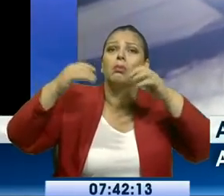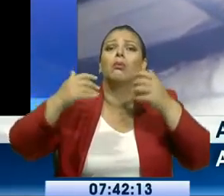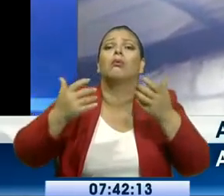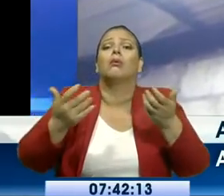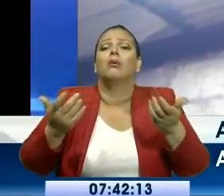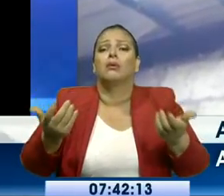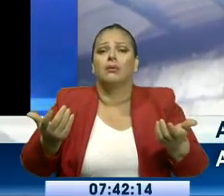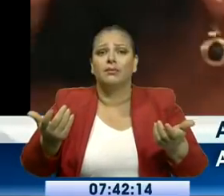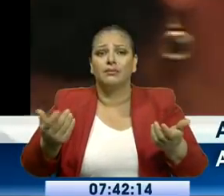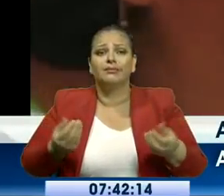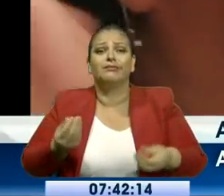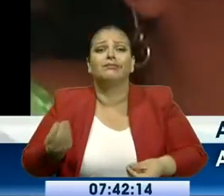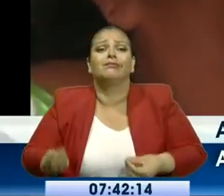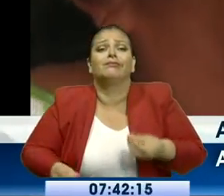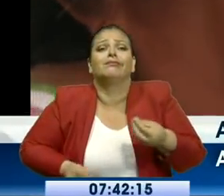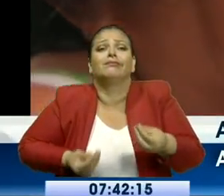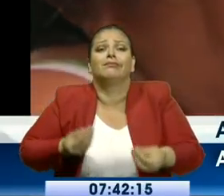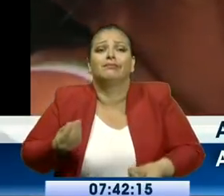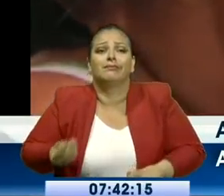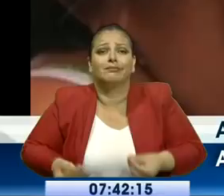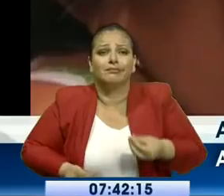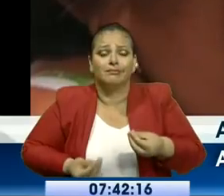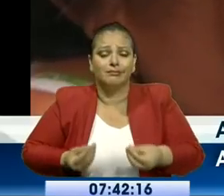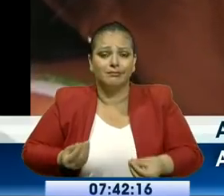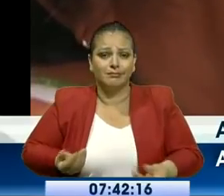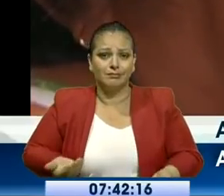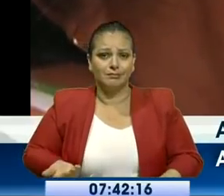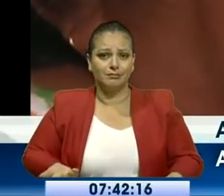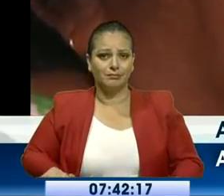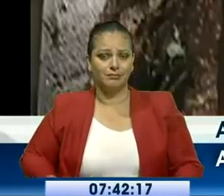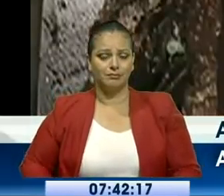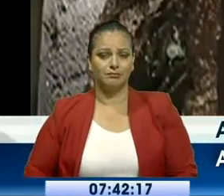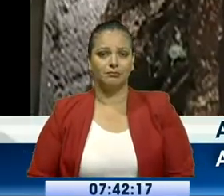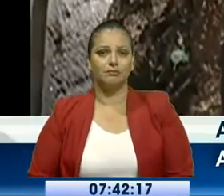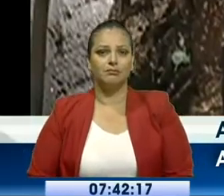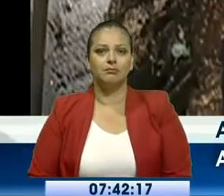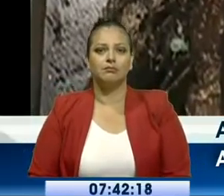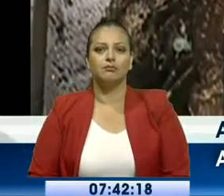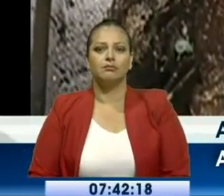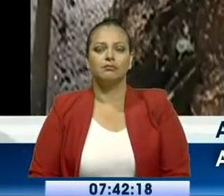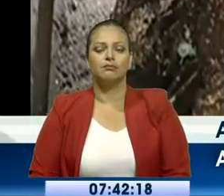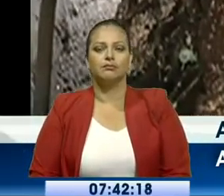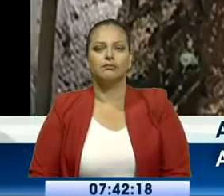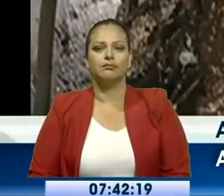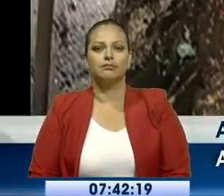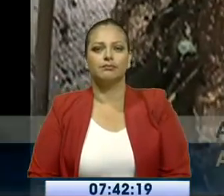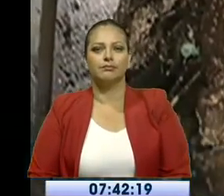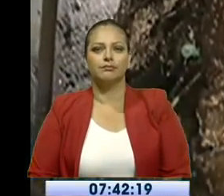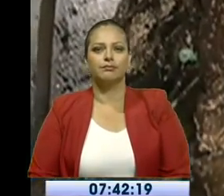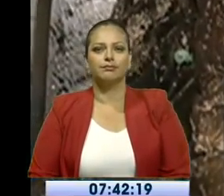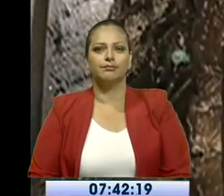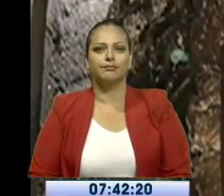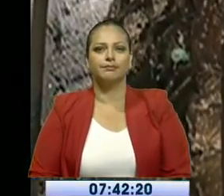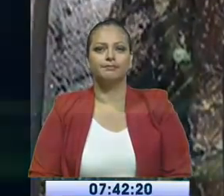sinceramente me coge un aguacero, me baña toda, porque no tengo dónde cubrirme. Informó Roselena Vascones.